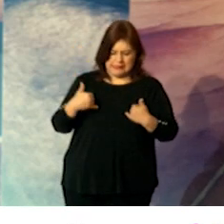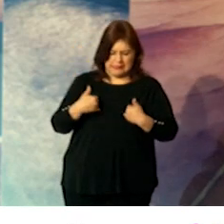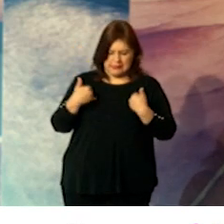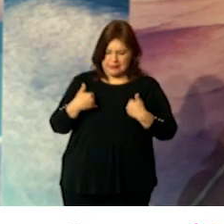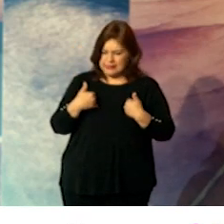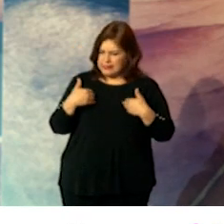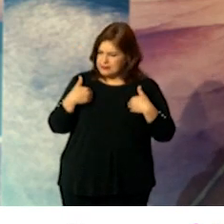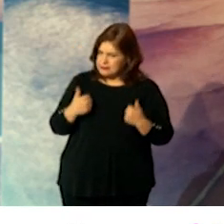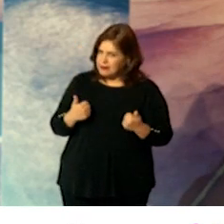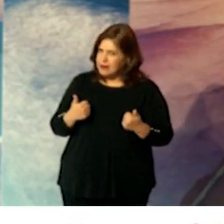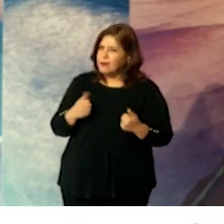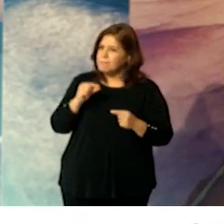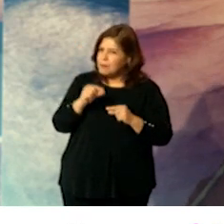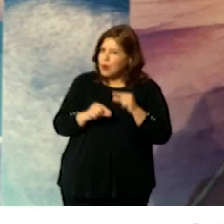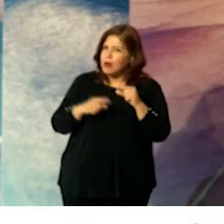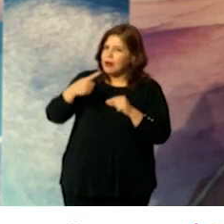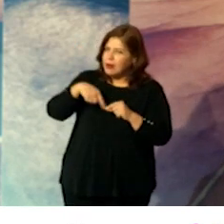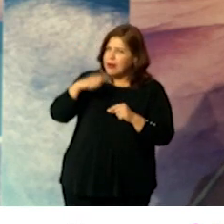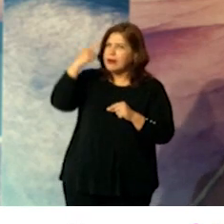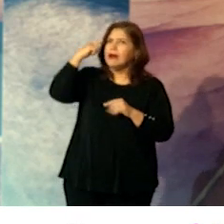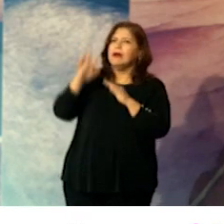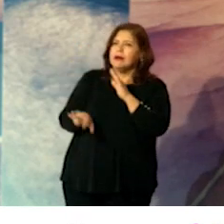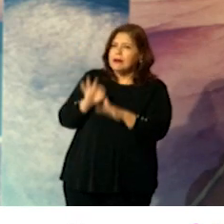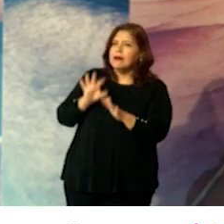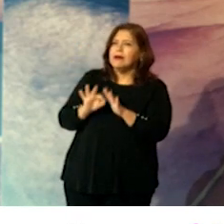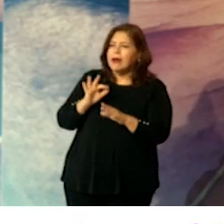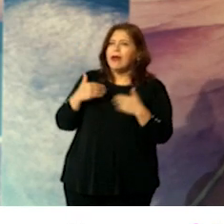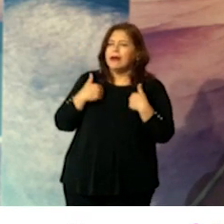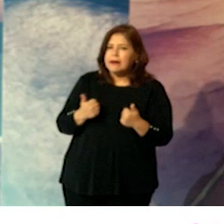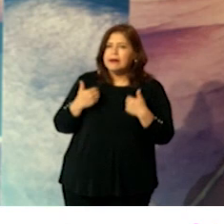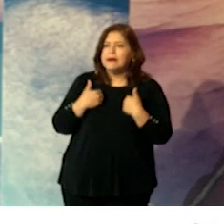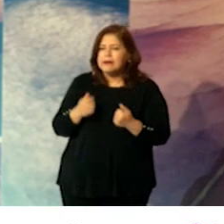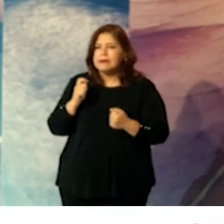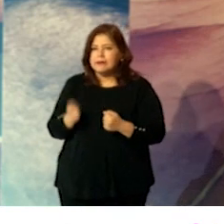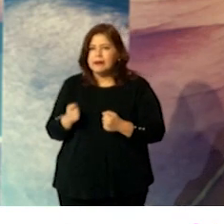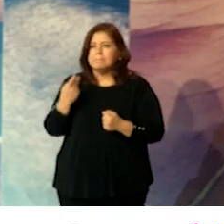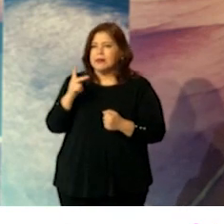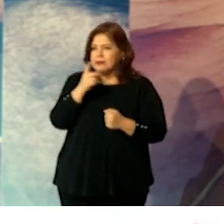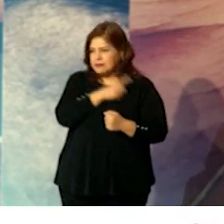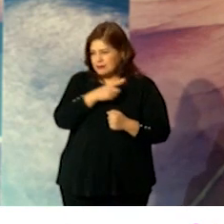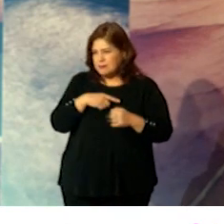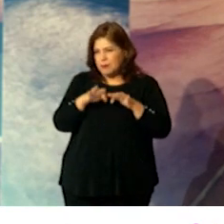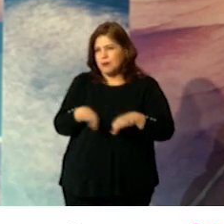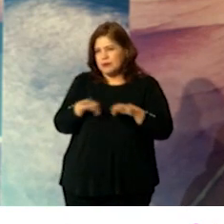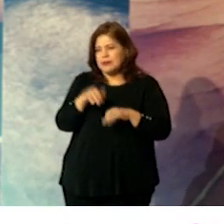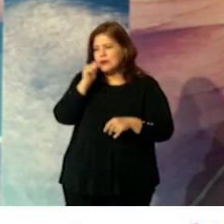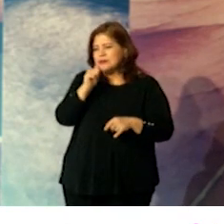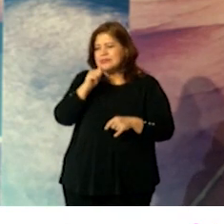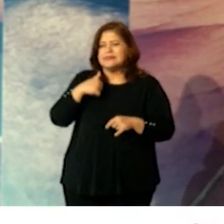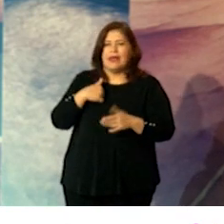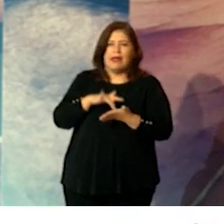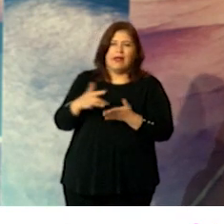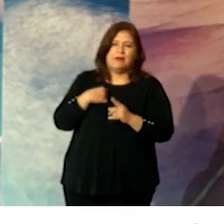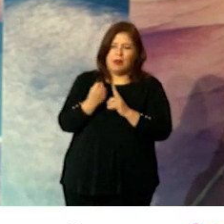es algo que hemos ido entendiendo y construyendo. Pero creo que es bien importante, y vuelvo a mi ejemplo de que he tenido siempre personas que